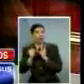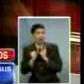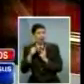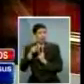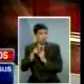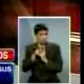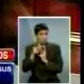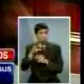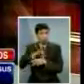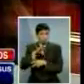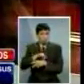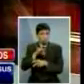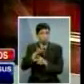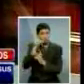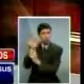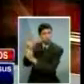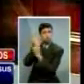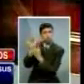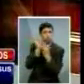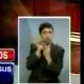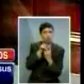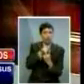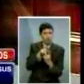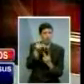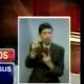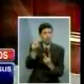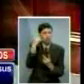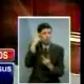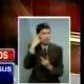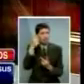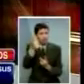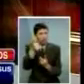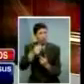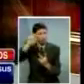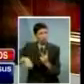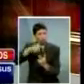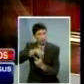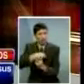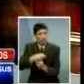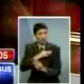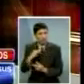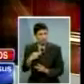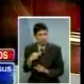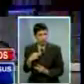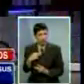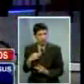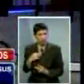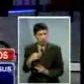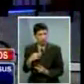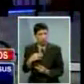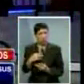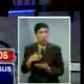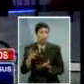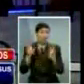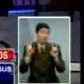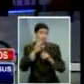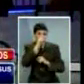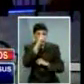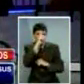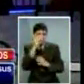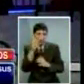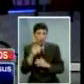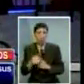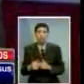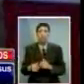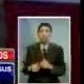personas idóneas para ese puesto como para que hubieran sido contratados por el Ministerio? Esa, en el caso de los hospitales en particular. O